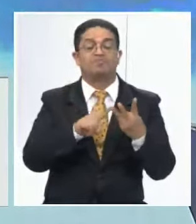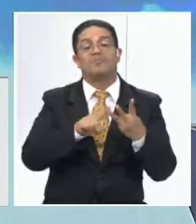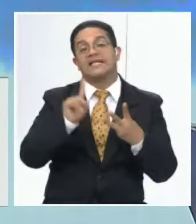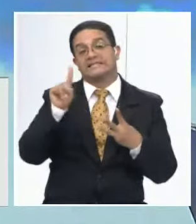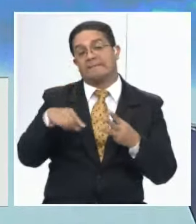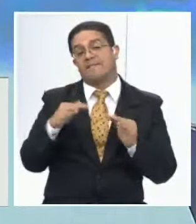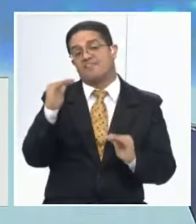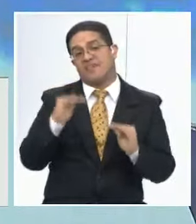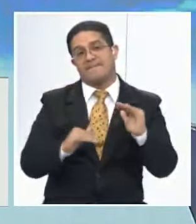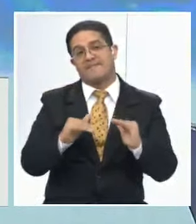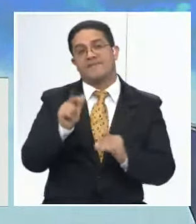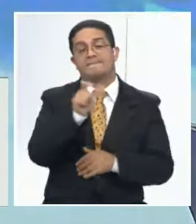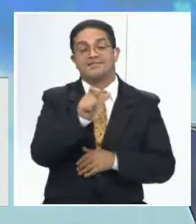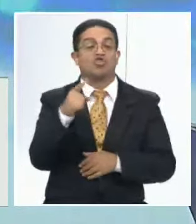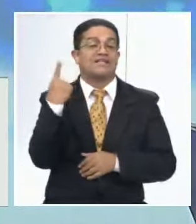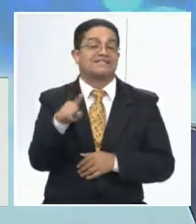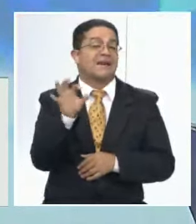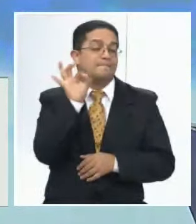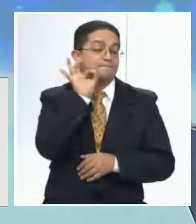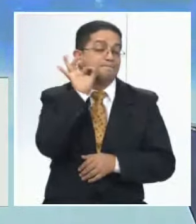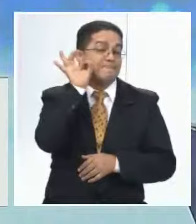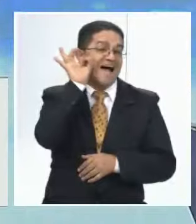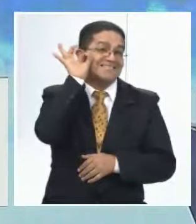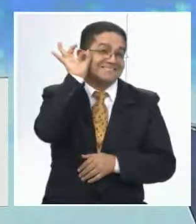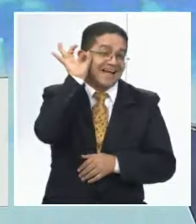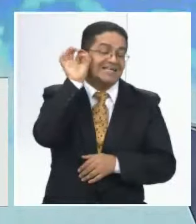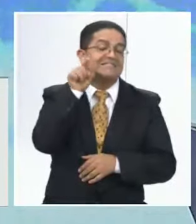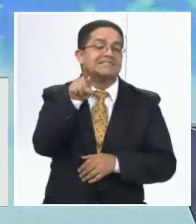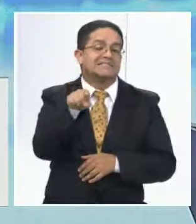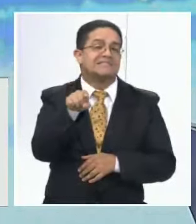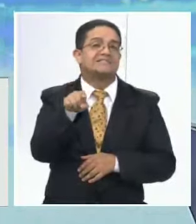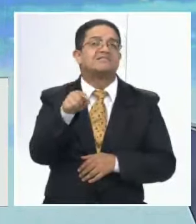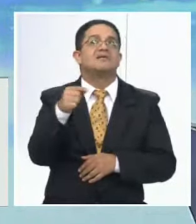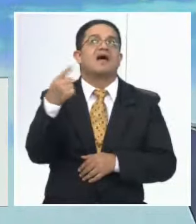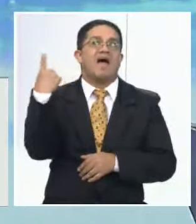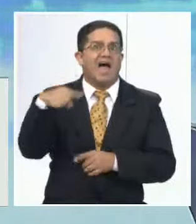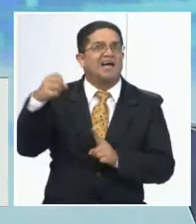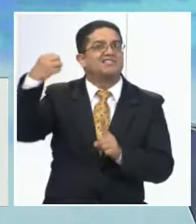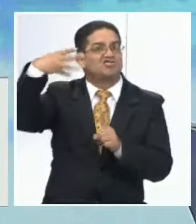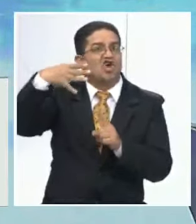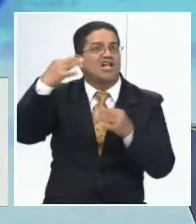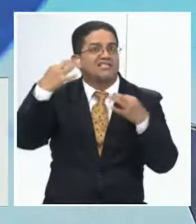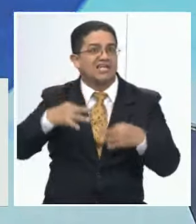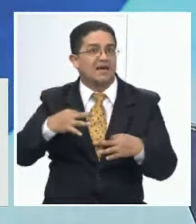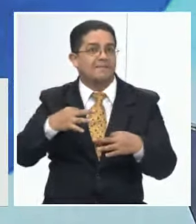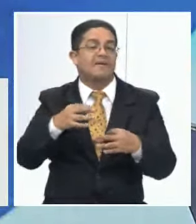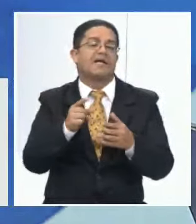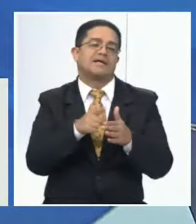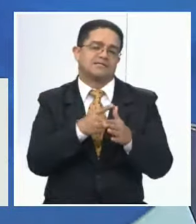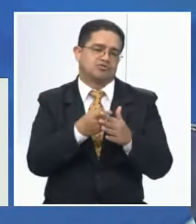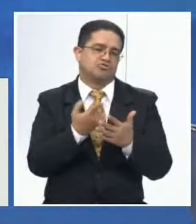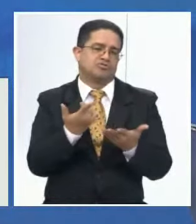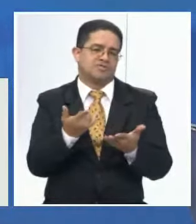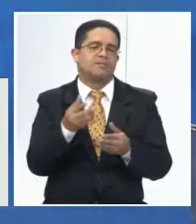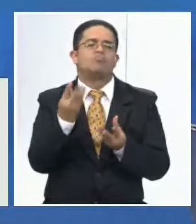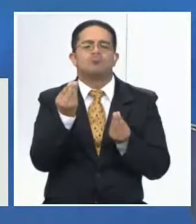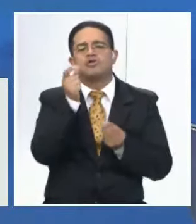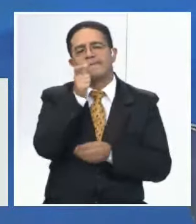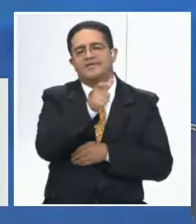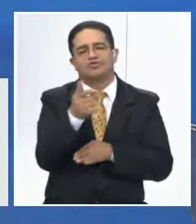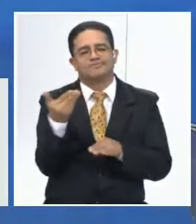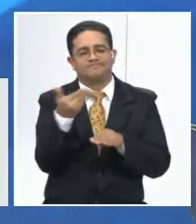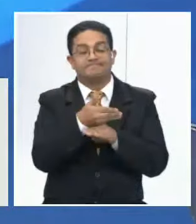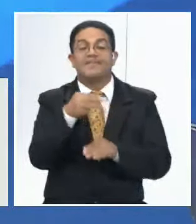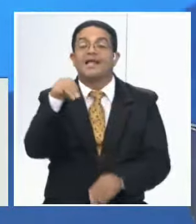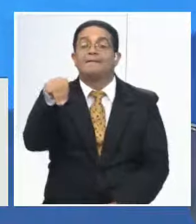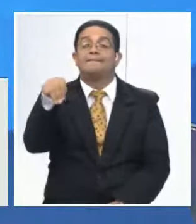paciente tiene mancha, estamos en un país tropical donde estamos expuestos al sol los 365 días del año, entonces una de las condiciones que más asisten a la consulta, melasma,